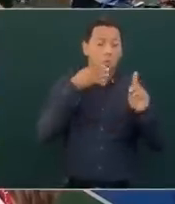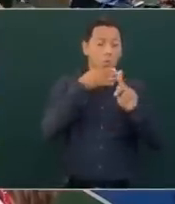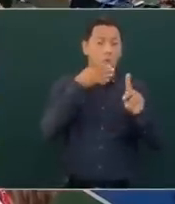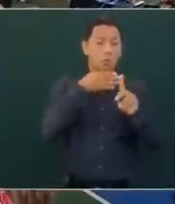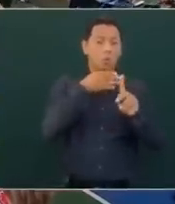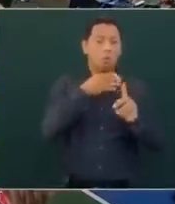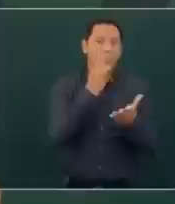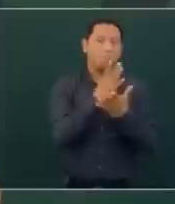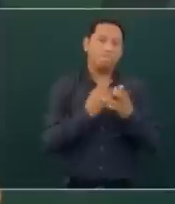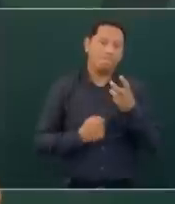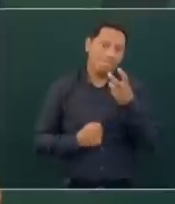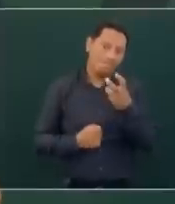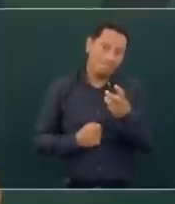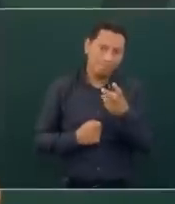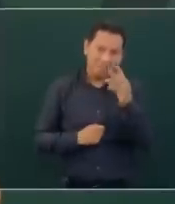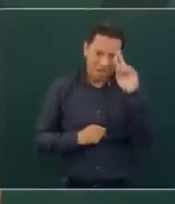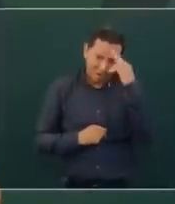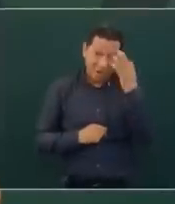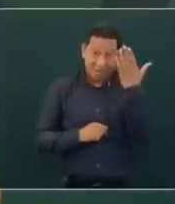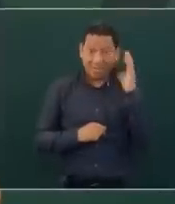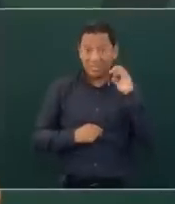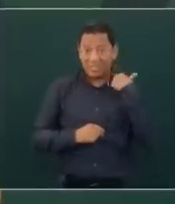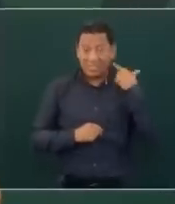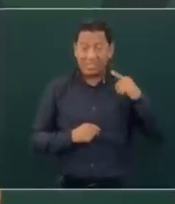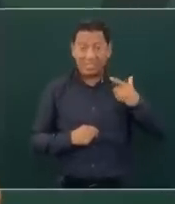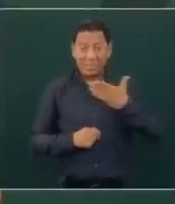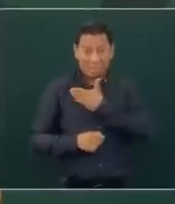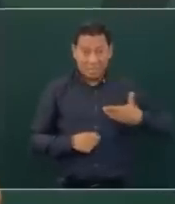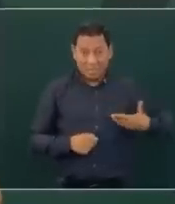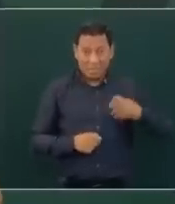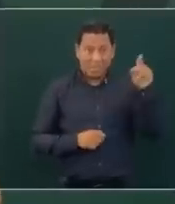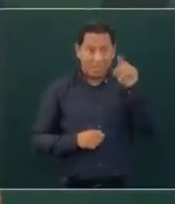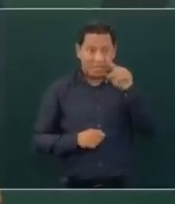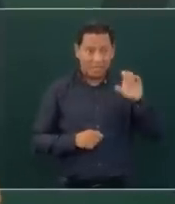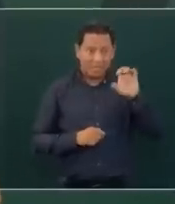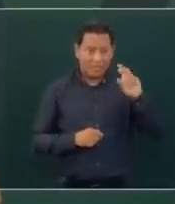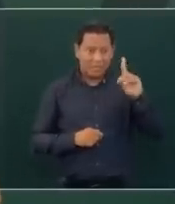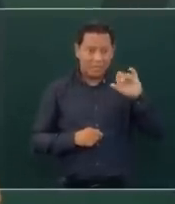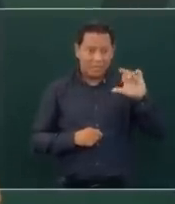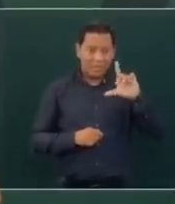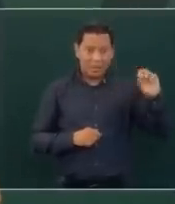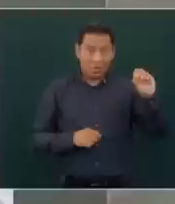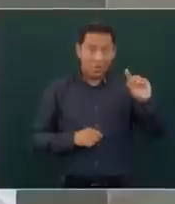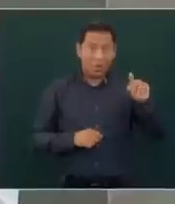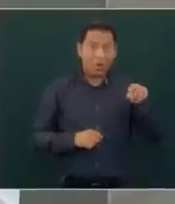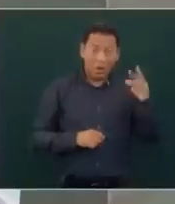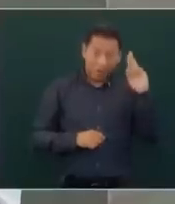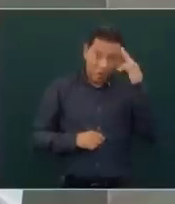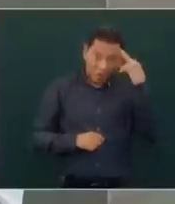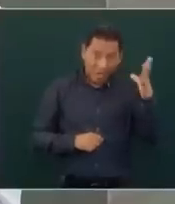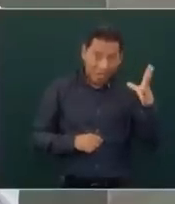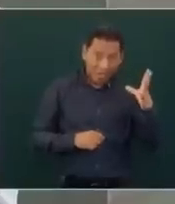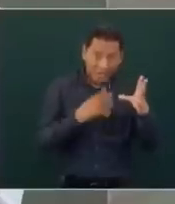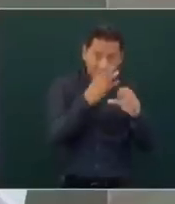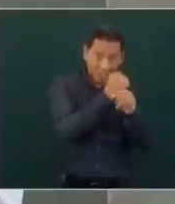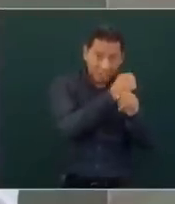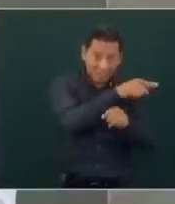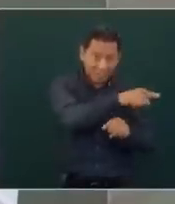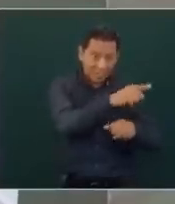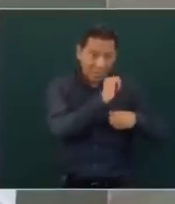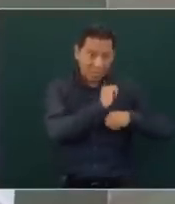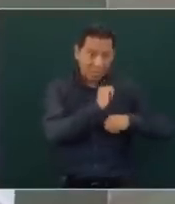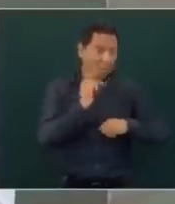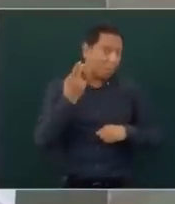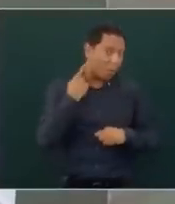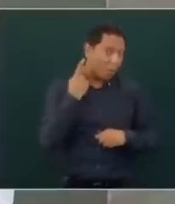Acuérdense que siendo Zedillo presidente, el procurador de la